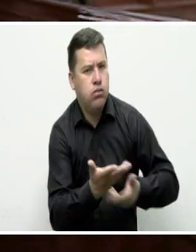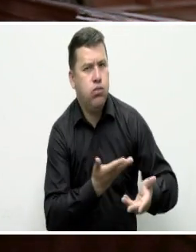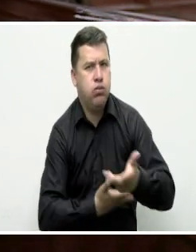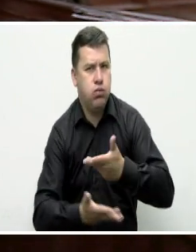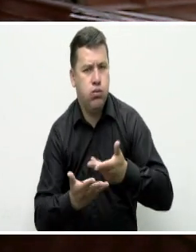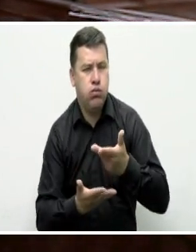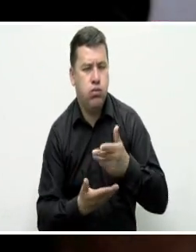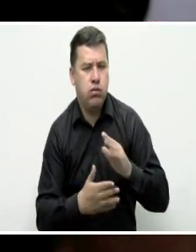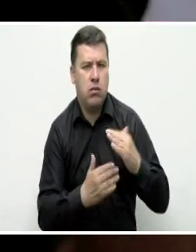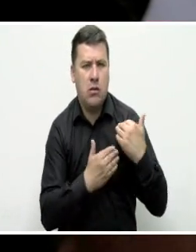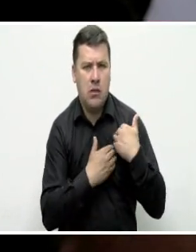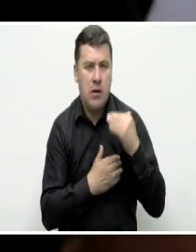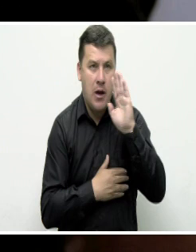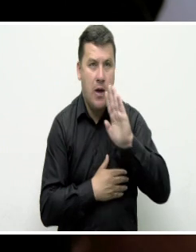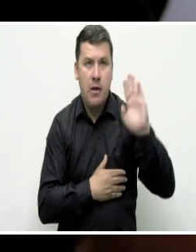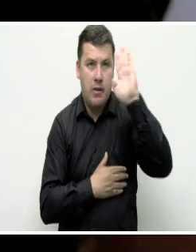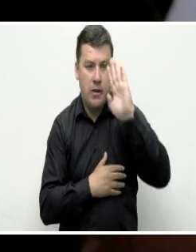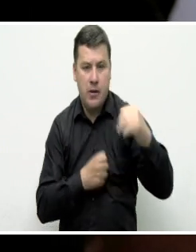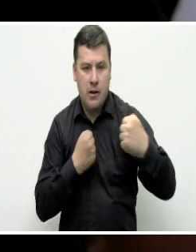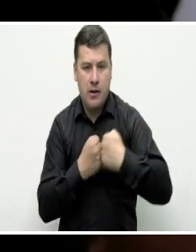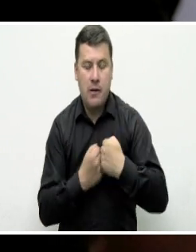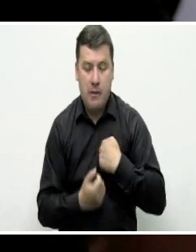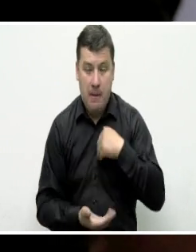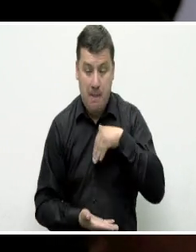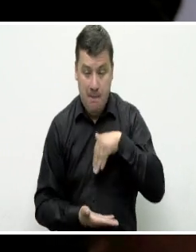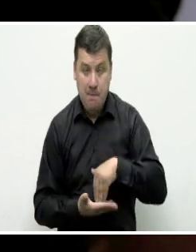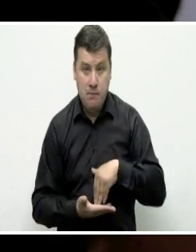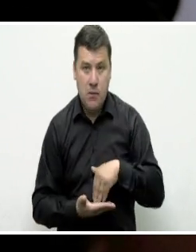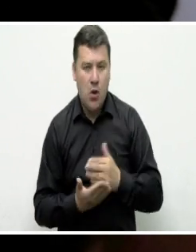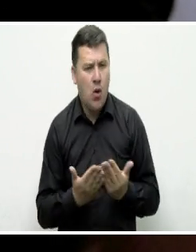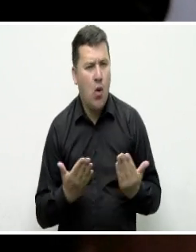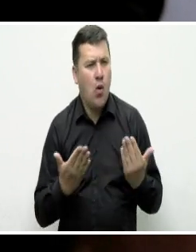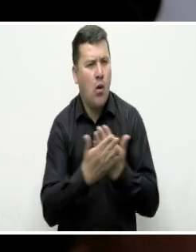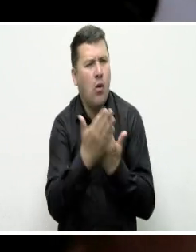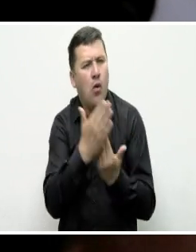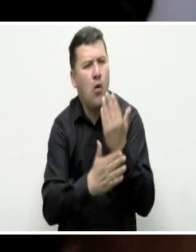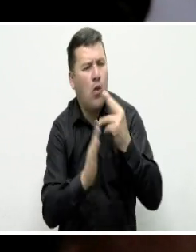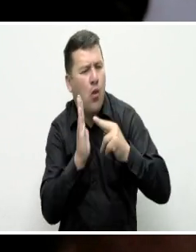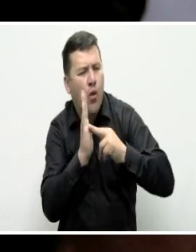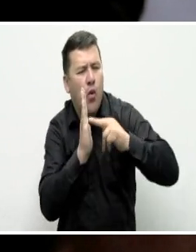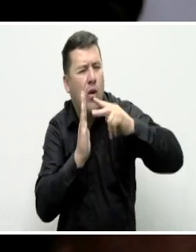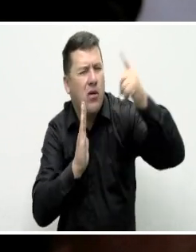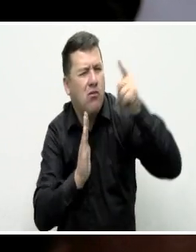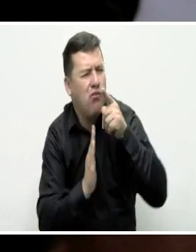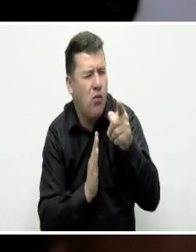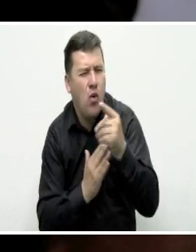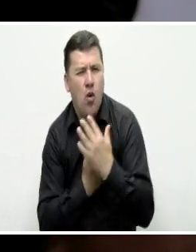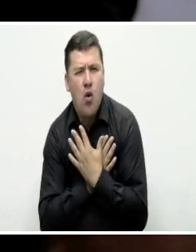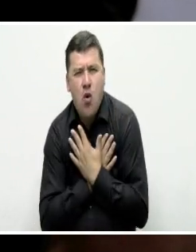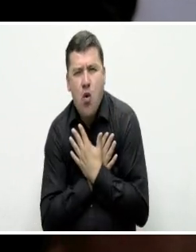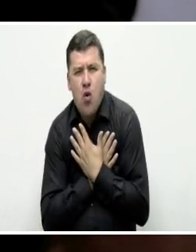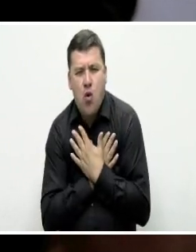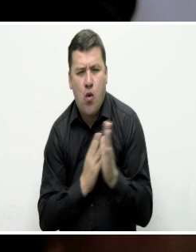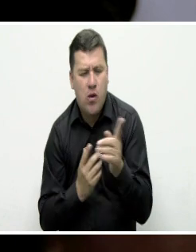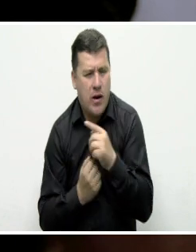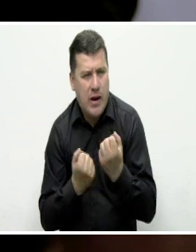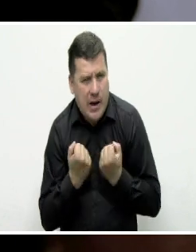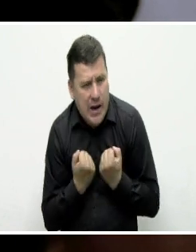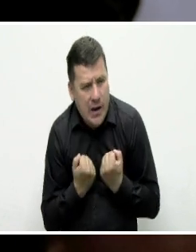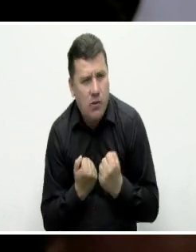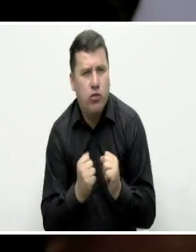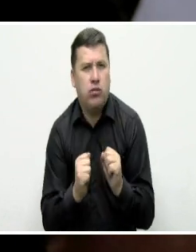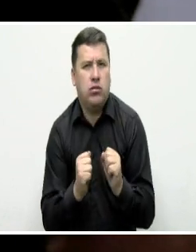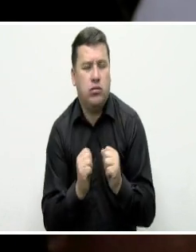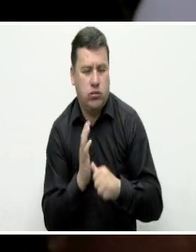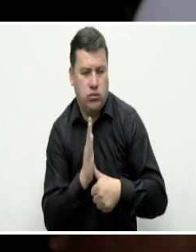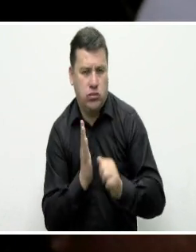el departamento. Desde el punto de vista de modernización tecnológica, cualquier esfuerzo que pueda hacer